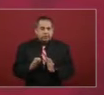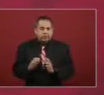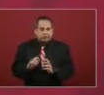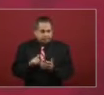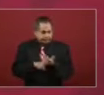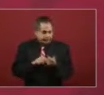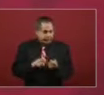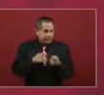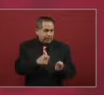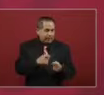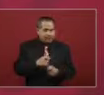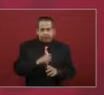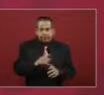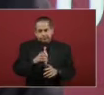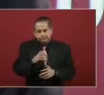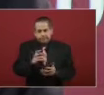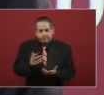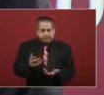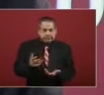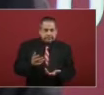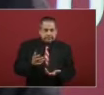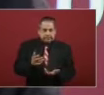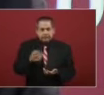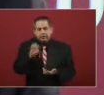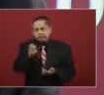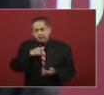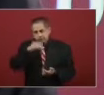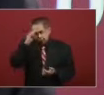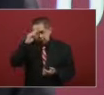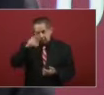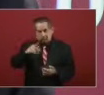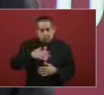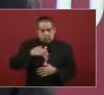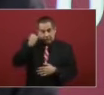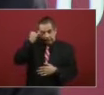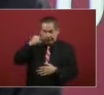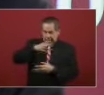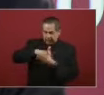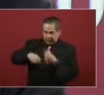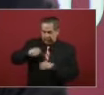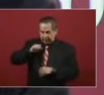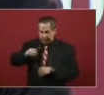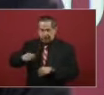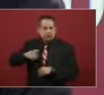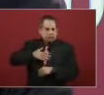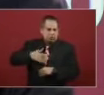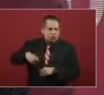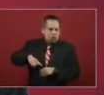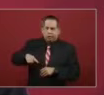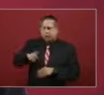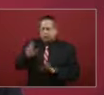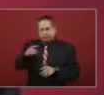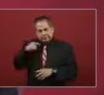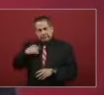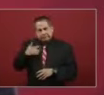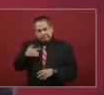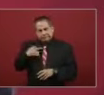aplique mejor. Esto es una autocrítica que estoy haciendo,